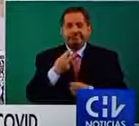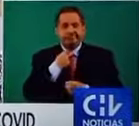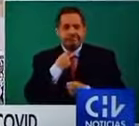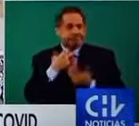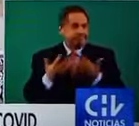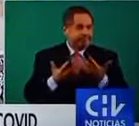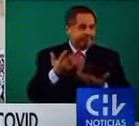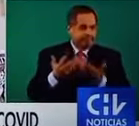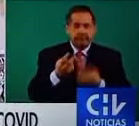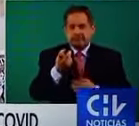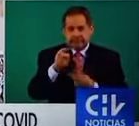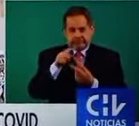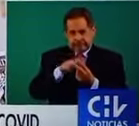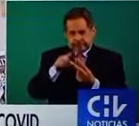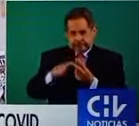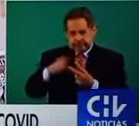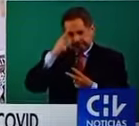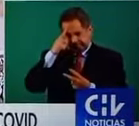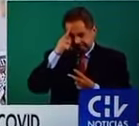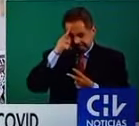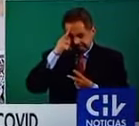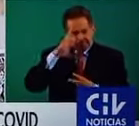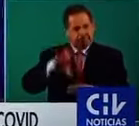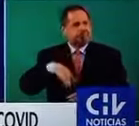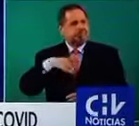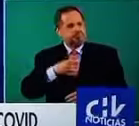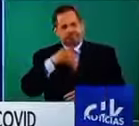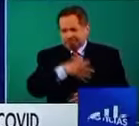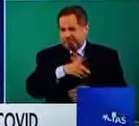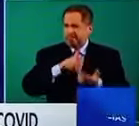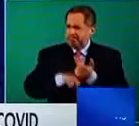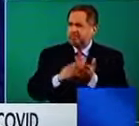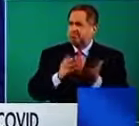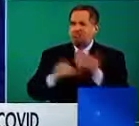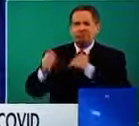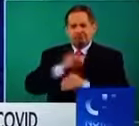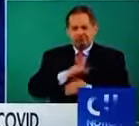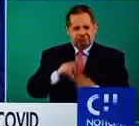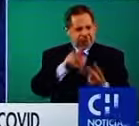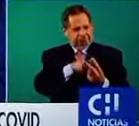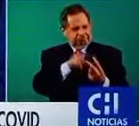prácticamente síntomas. Le dio las gracias López Obrador a quienes le han ofrecido su apoyo,